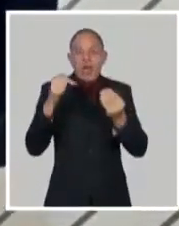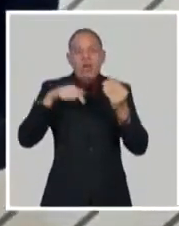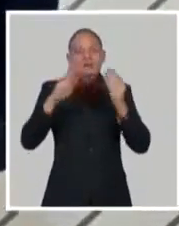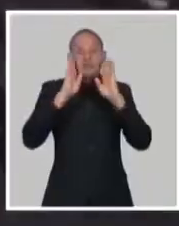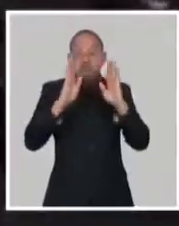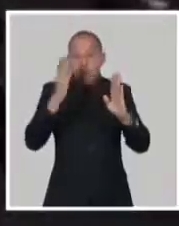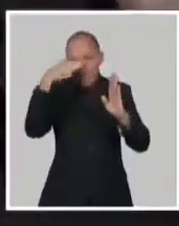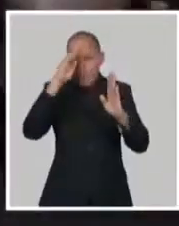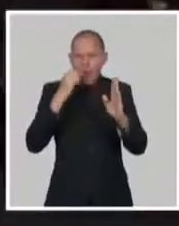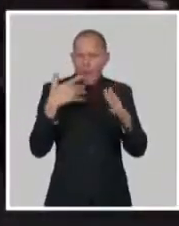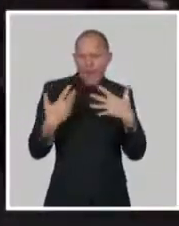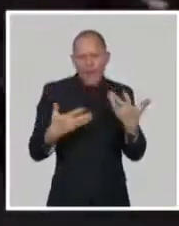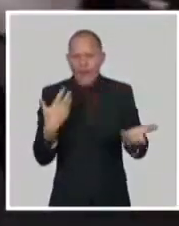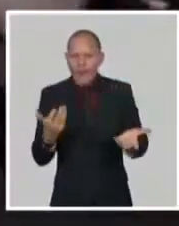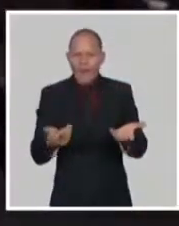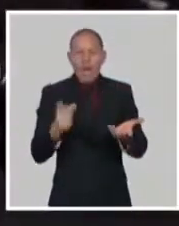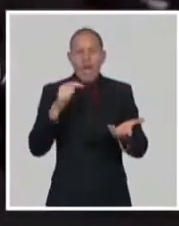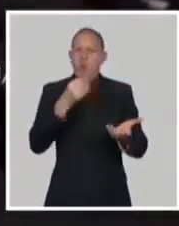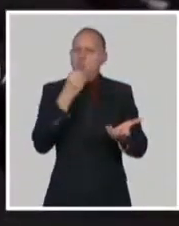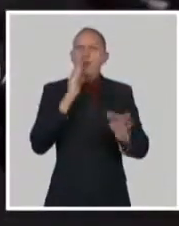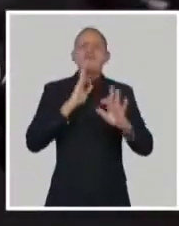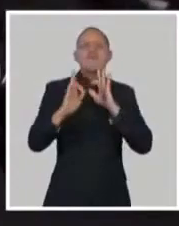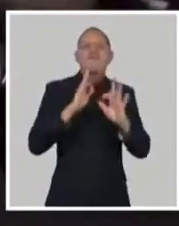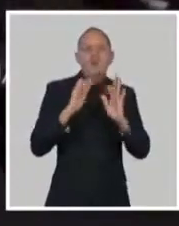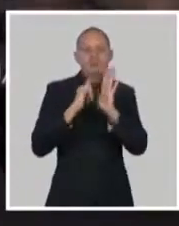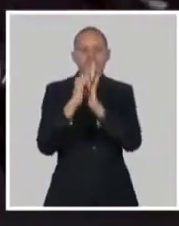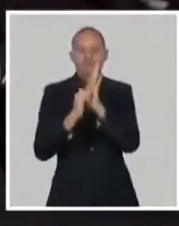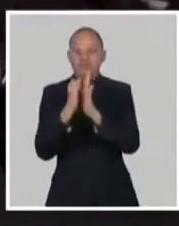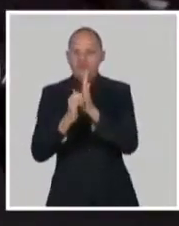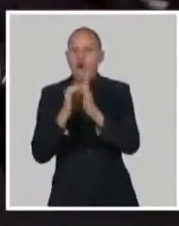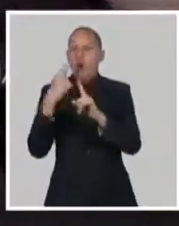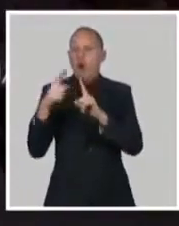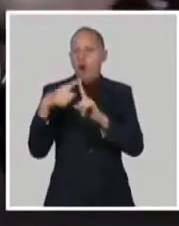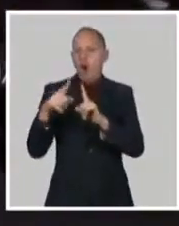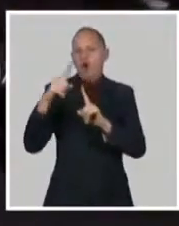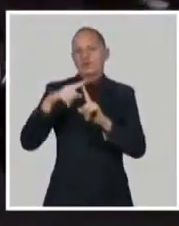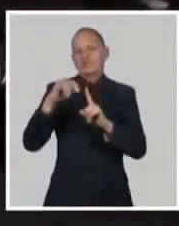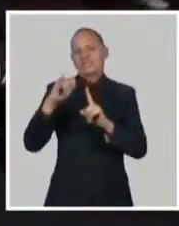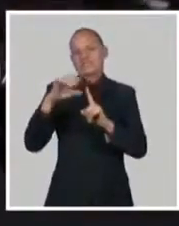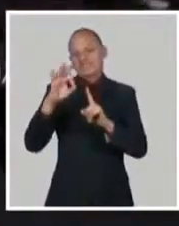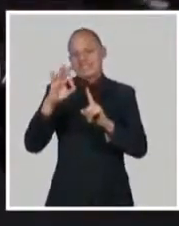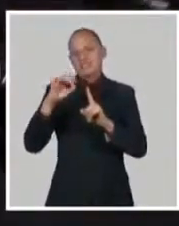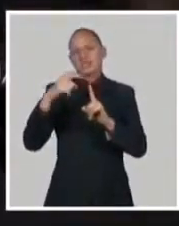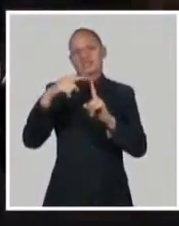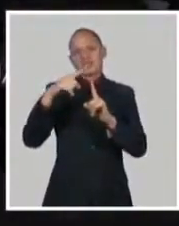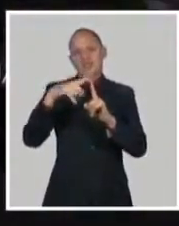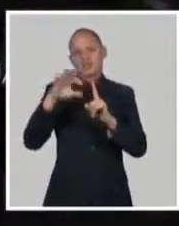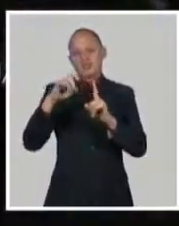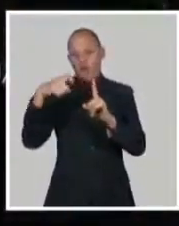de estos tiempos. Disponible en Facebook, YouTube y TikTok. Dale click.